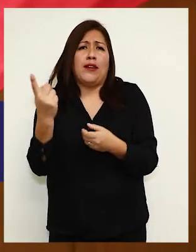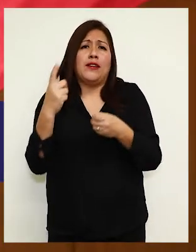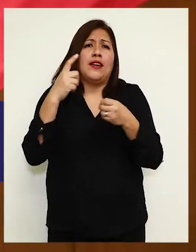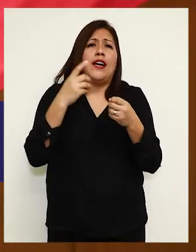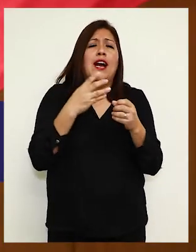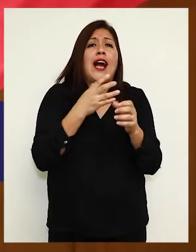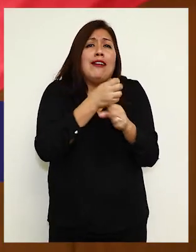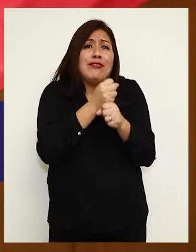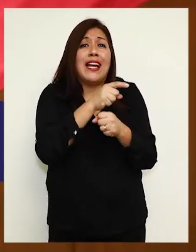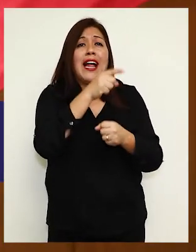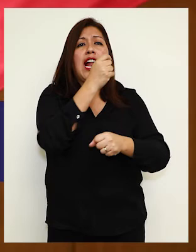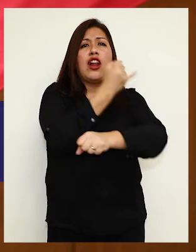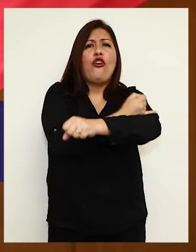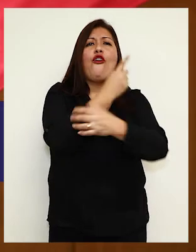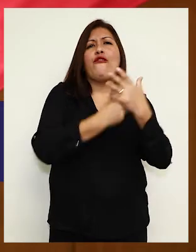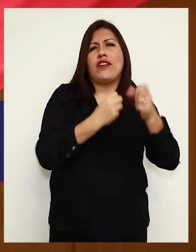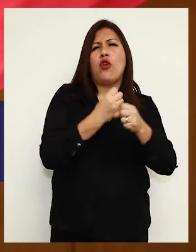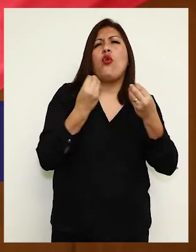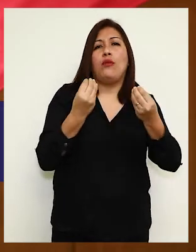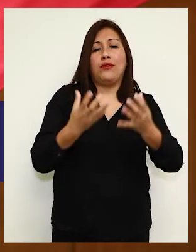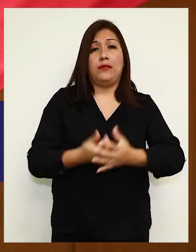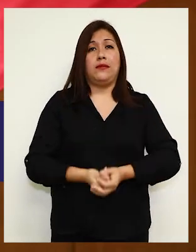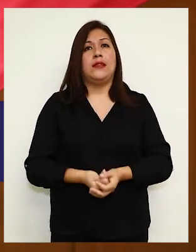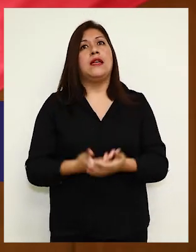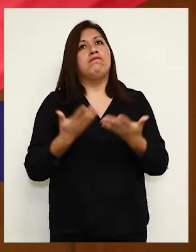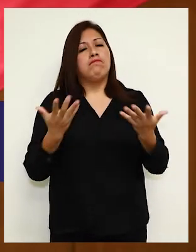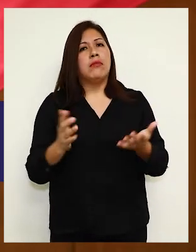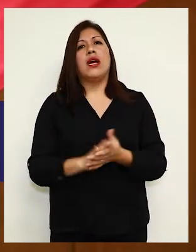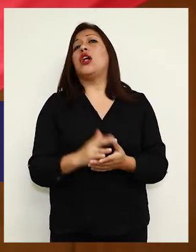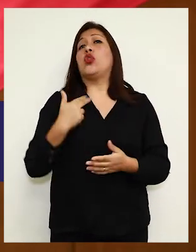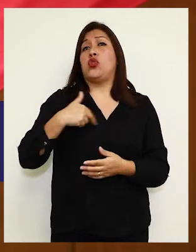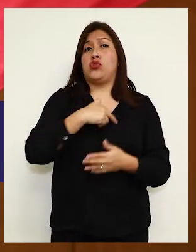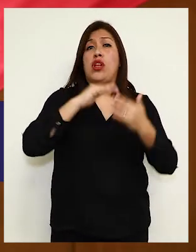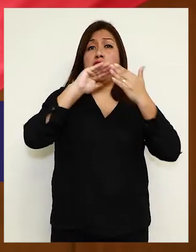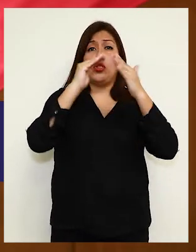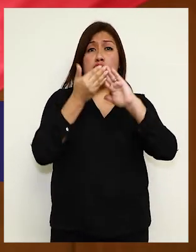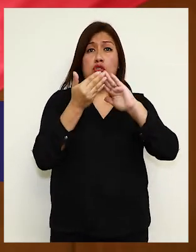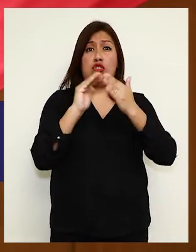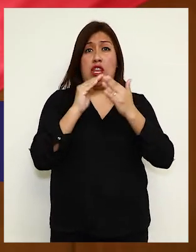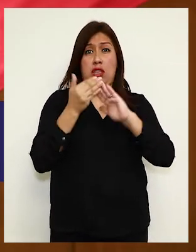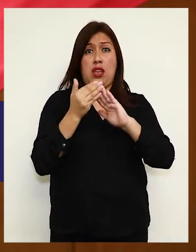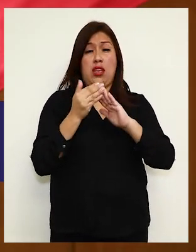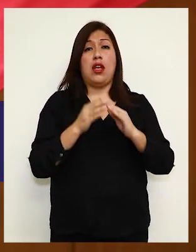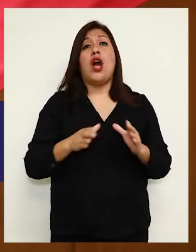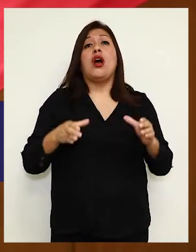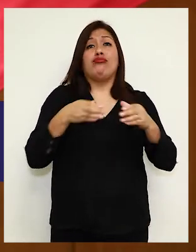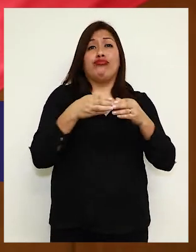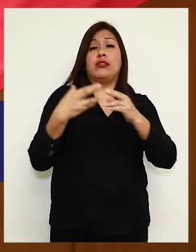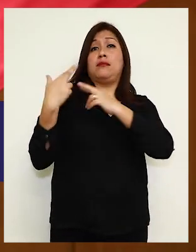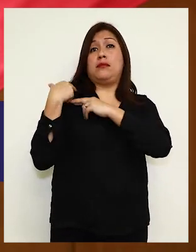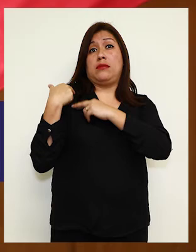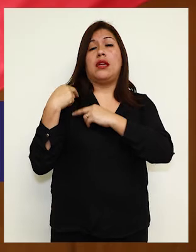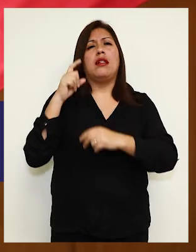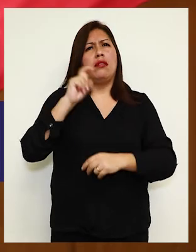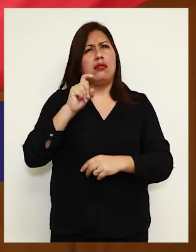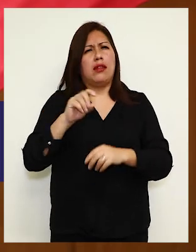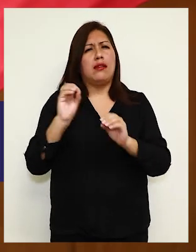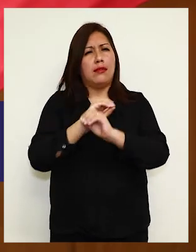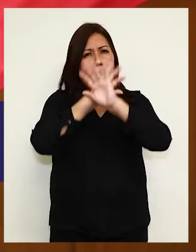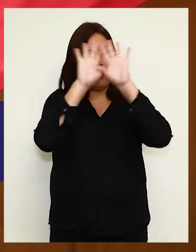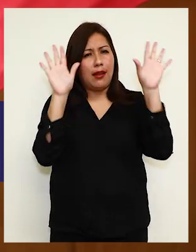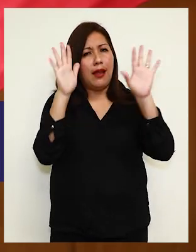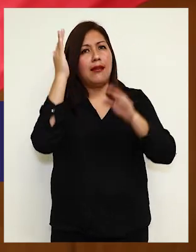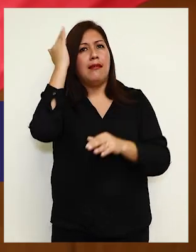hacer todos como sociedad es lo siguiente. Tener muy en claro lo que acabamos de decir, que discapacidad no es incapacidad, pero